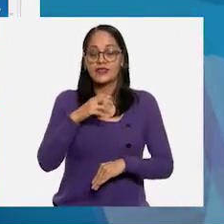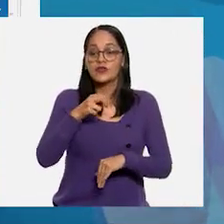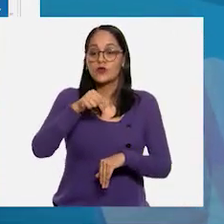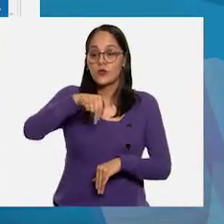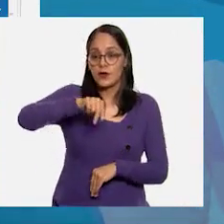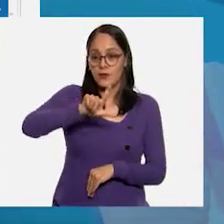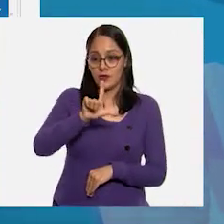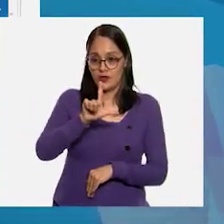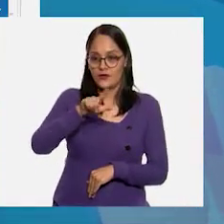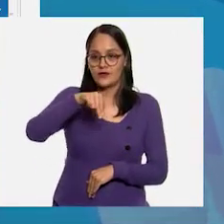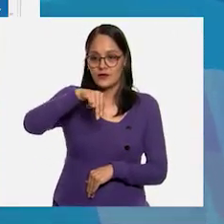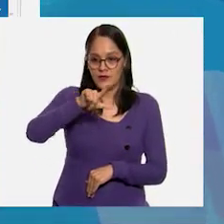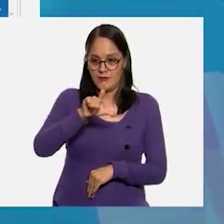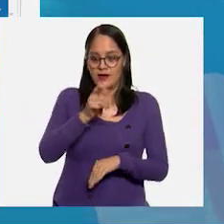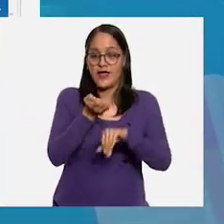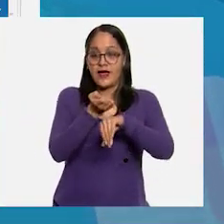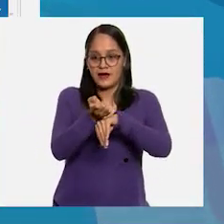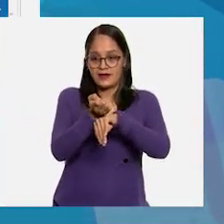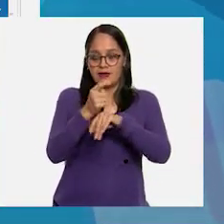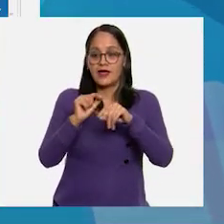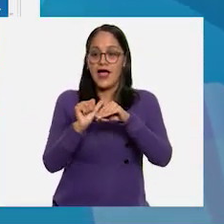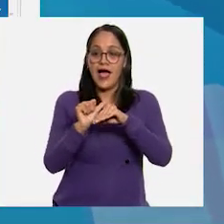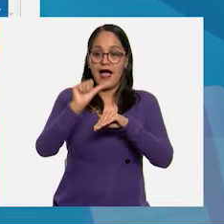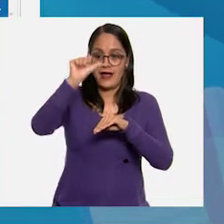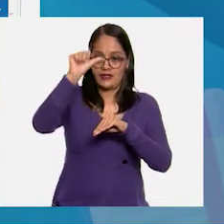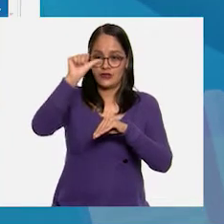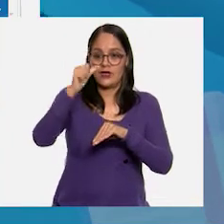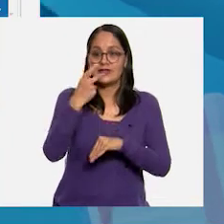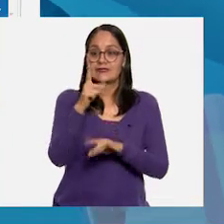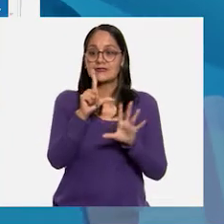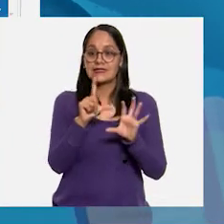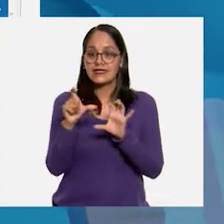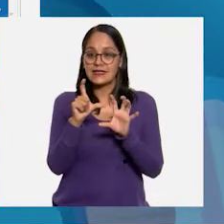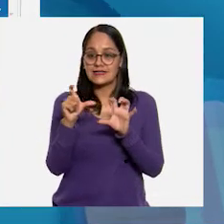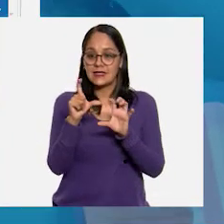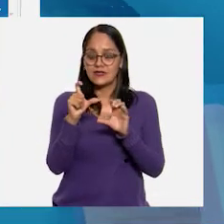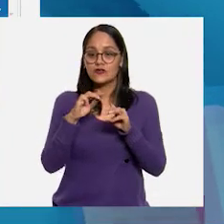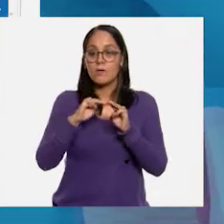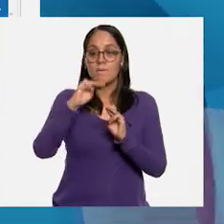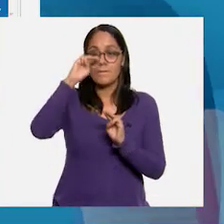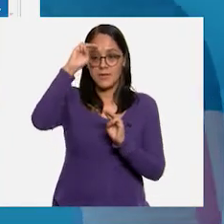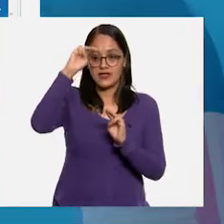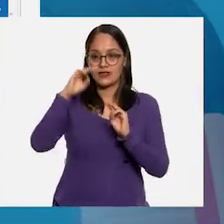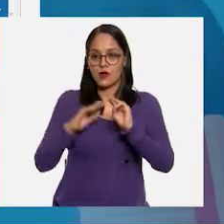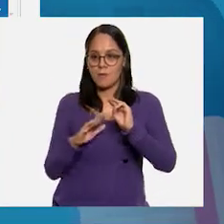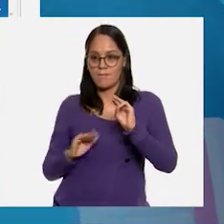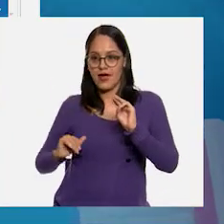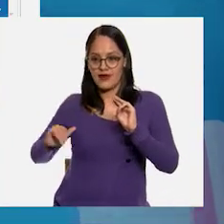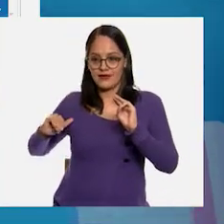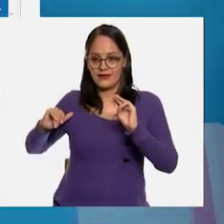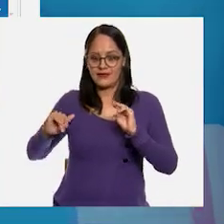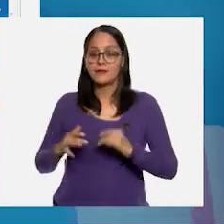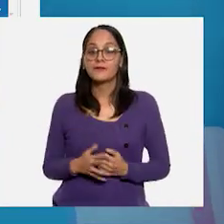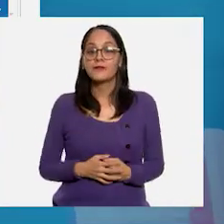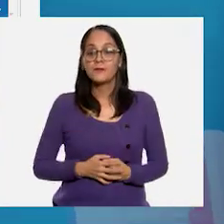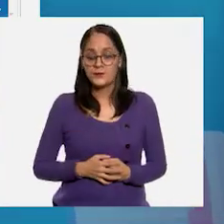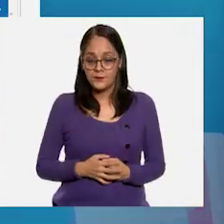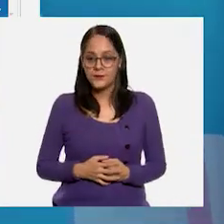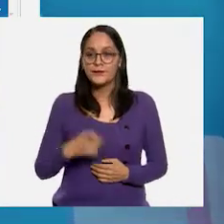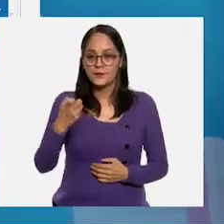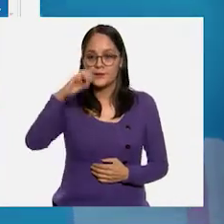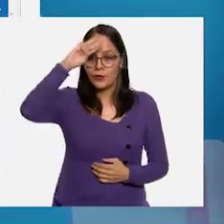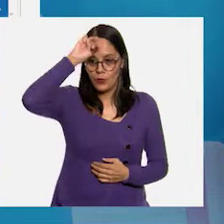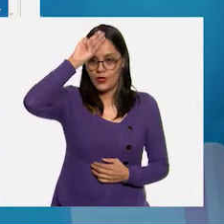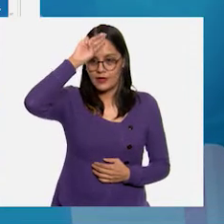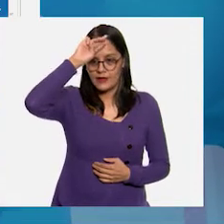León tiene una altitud menor a los 700 metros sobre el nivel del mar. Así es. De hecho, Monterrey